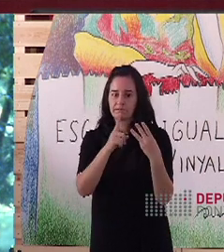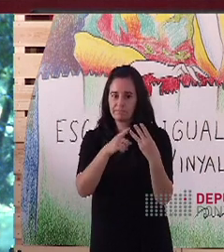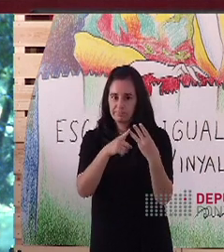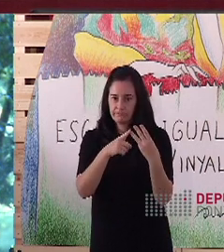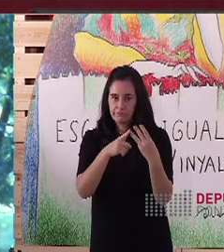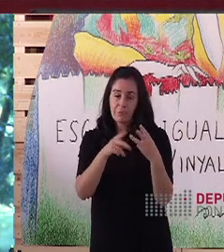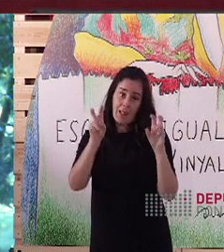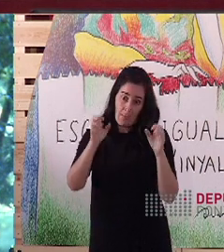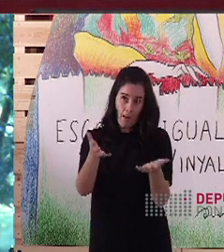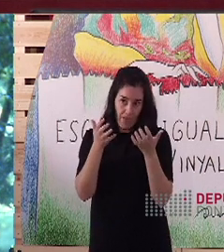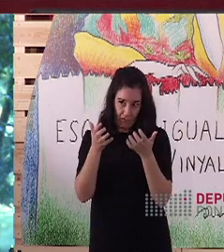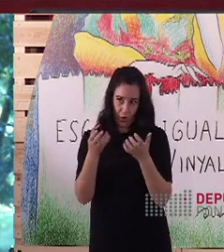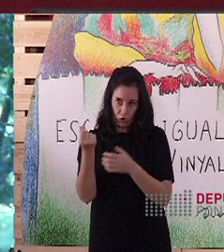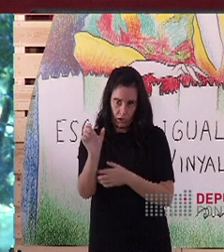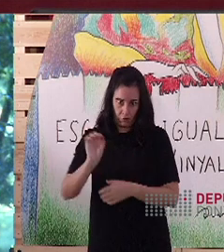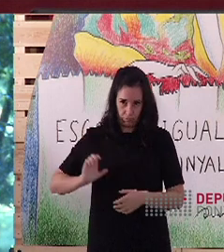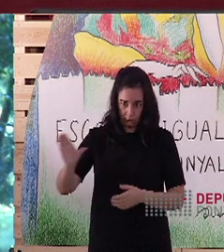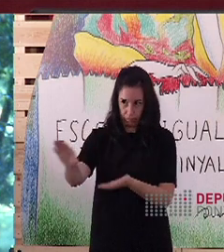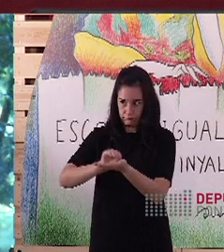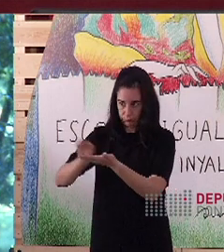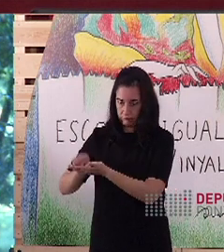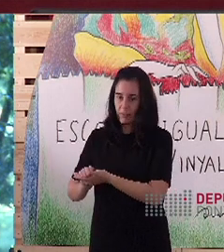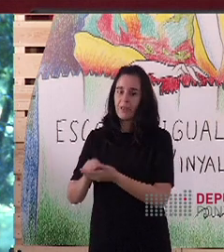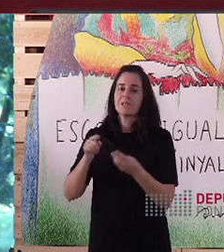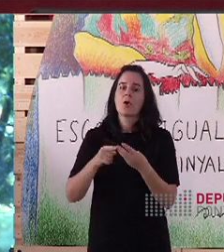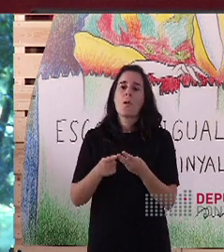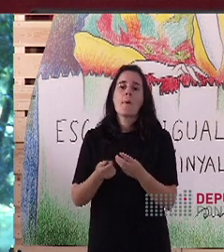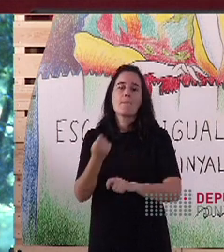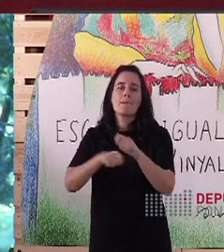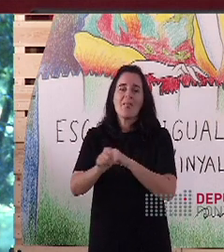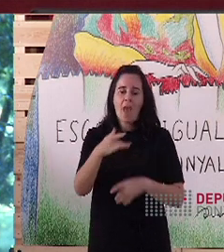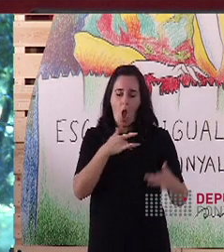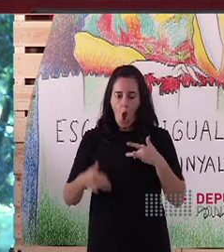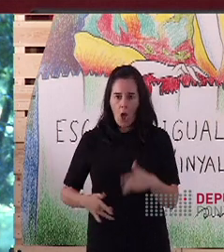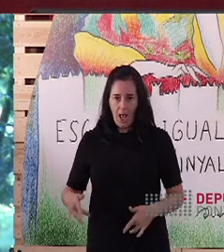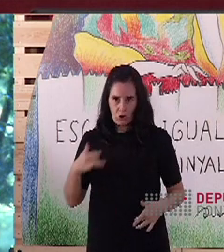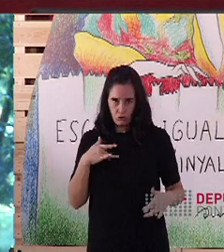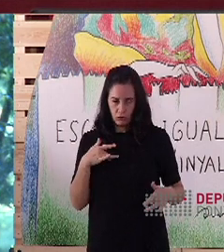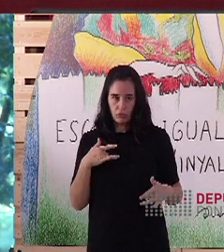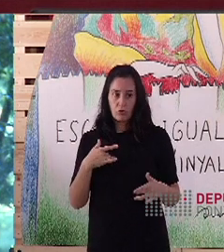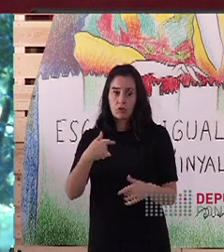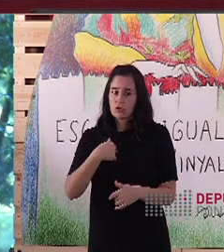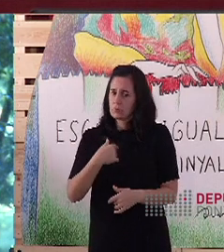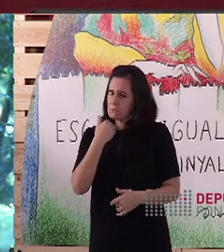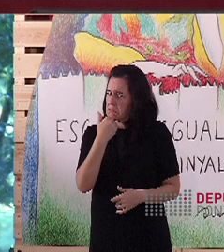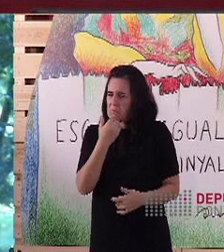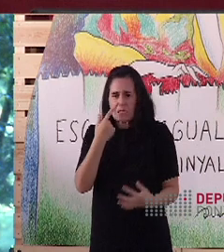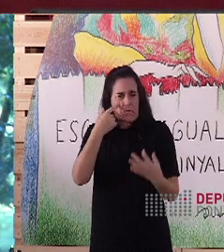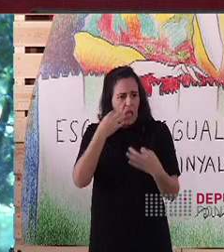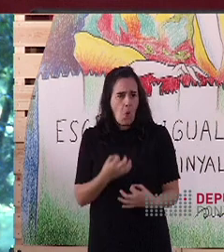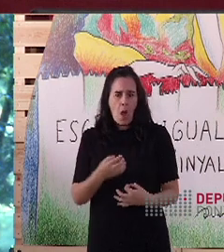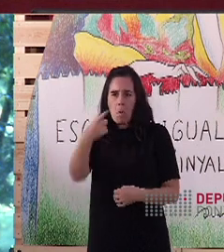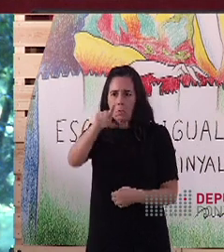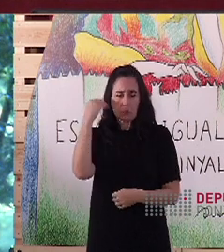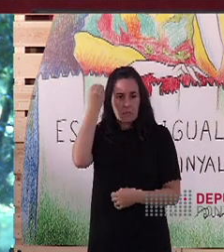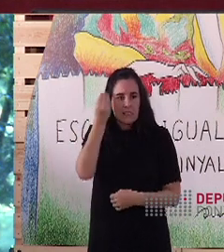términos de beneficios es la venta de órganos. Yo estoy segura o casi segura de que podéis pensar que la venta